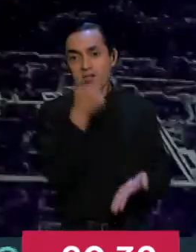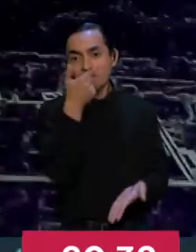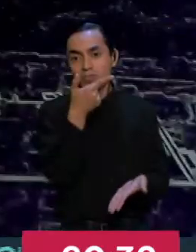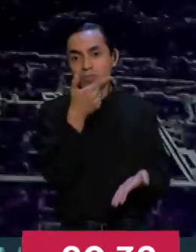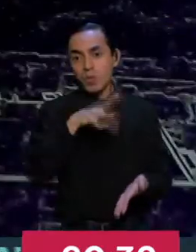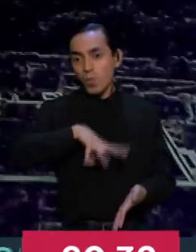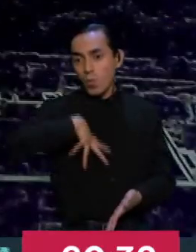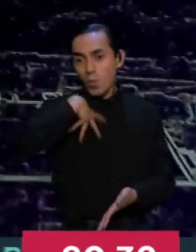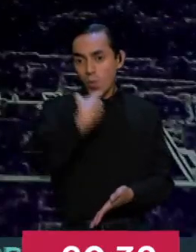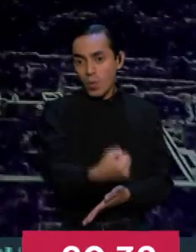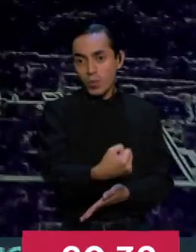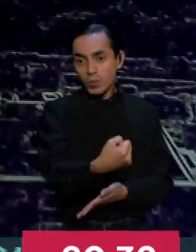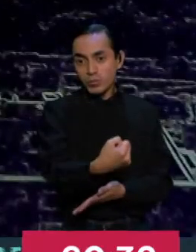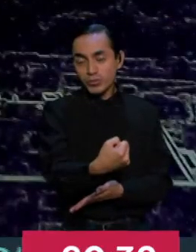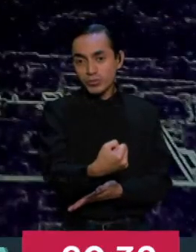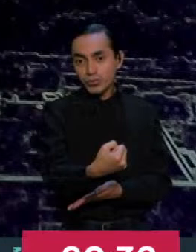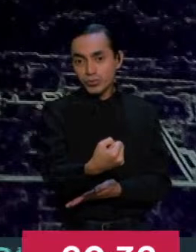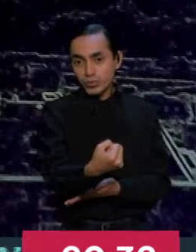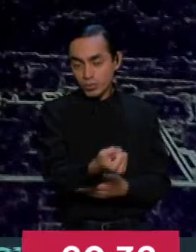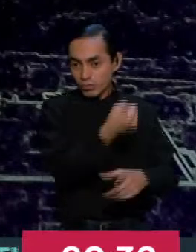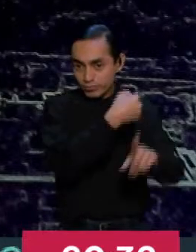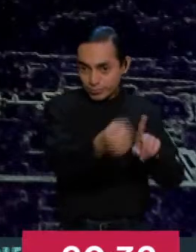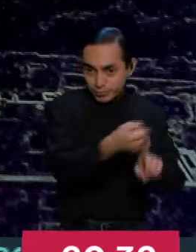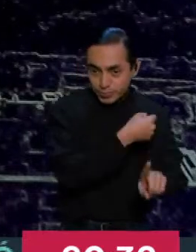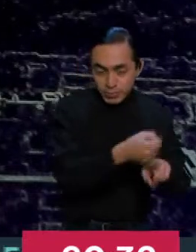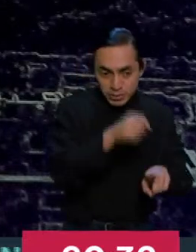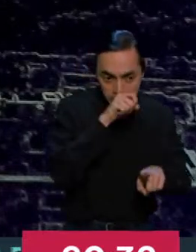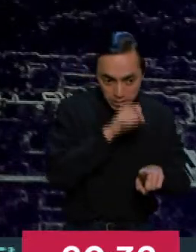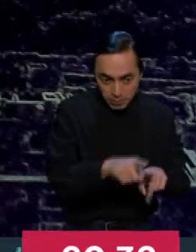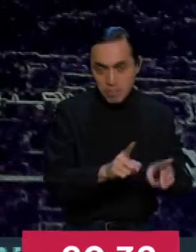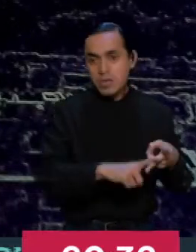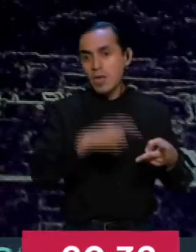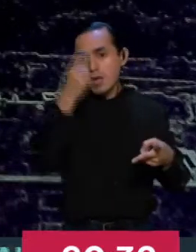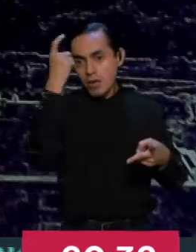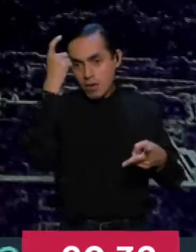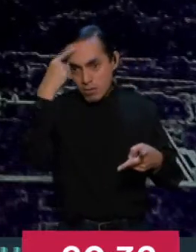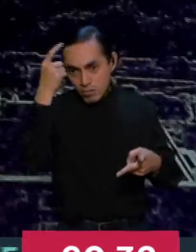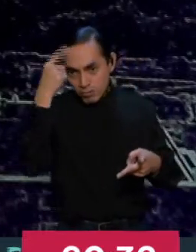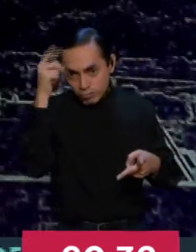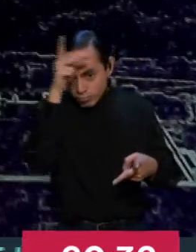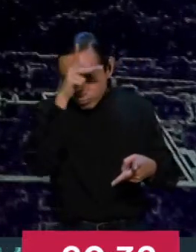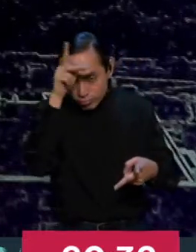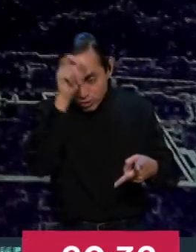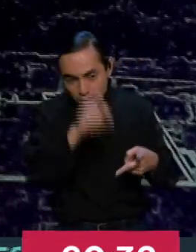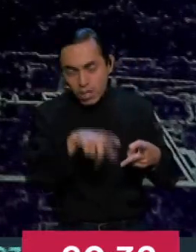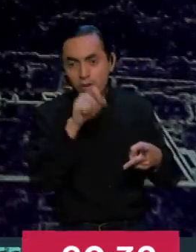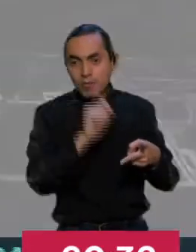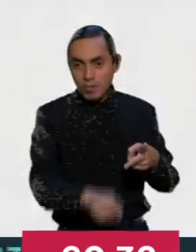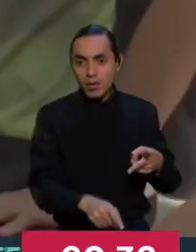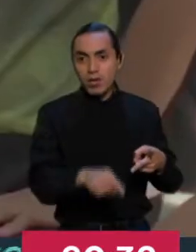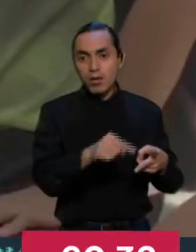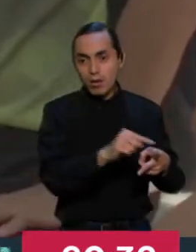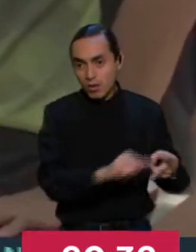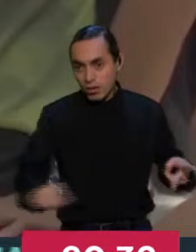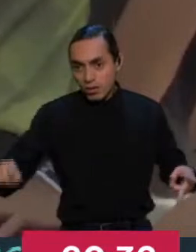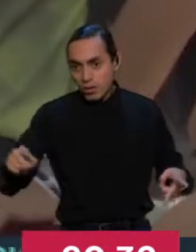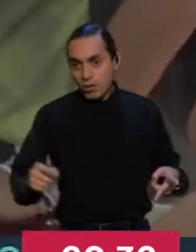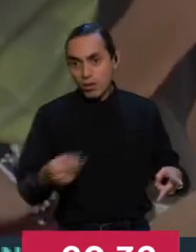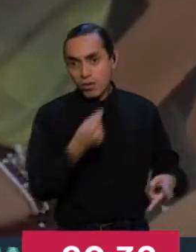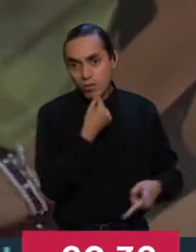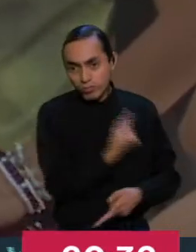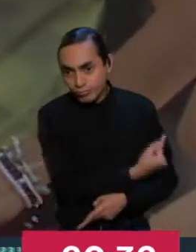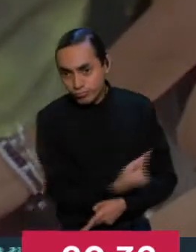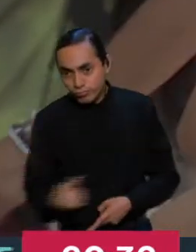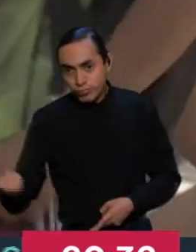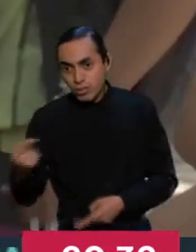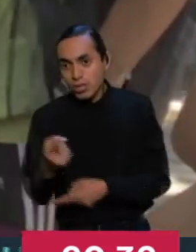abusos ya no solo físicos y mentales, sino pues a que los chicos comiencen